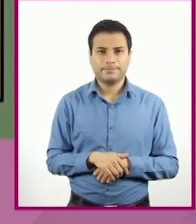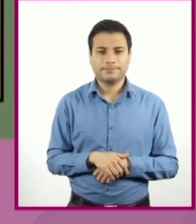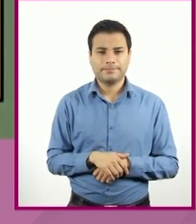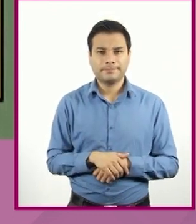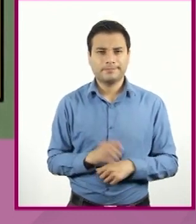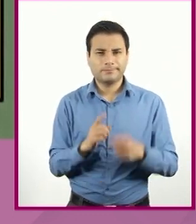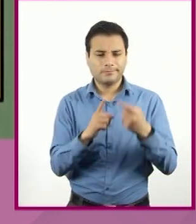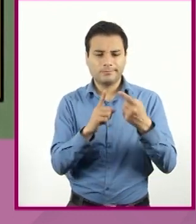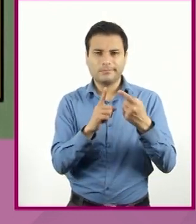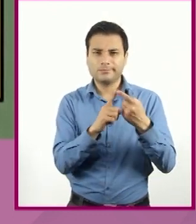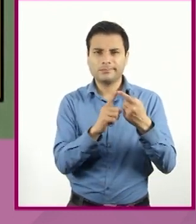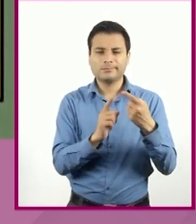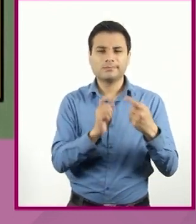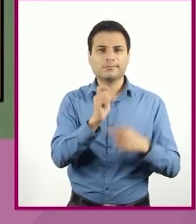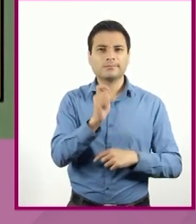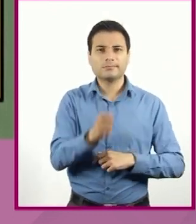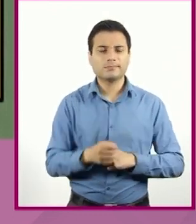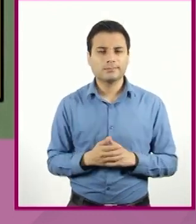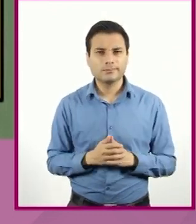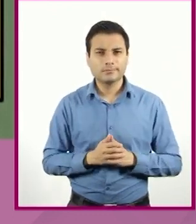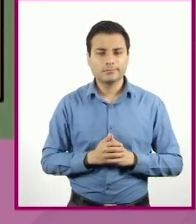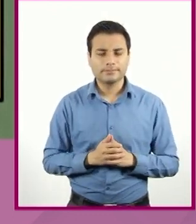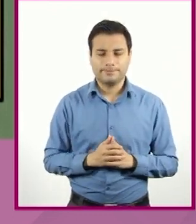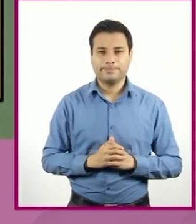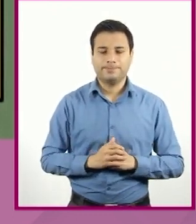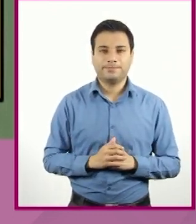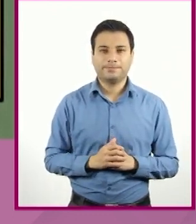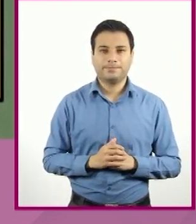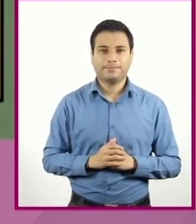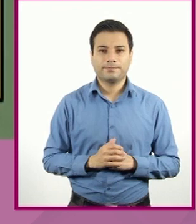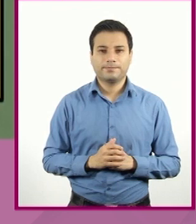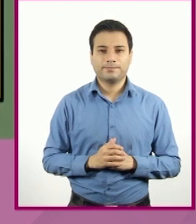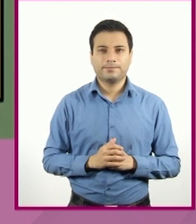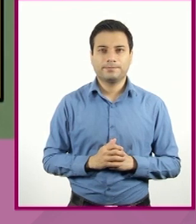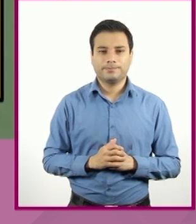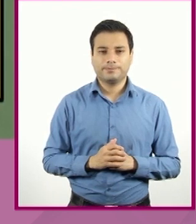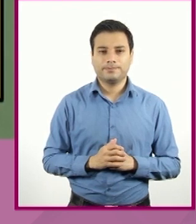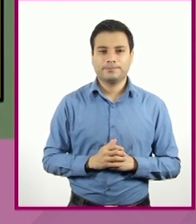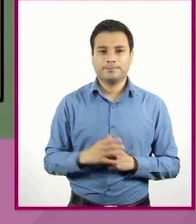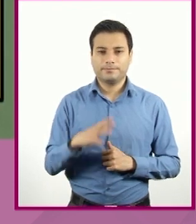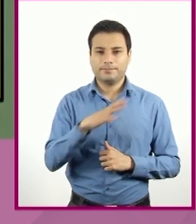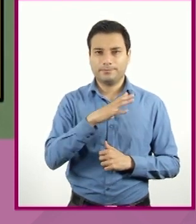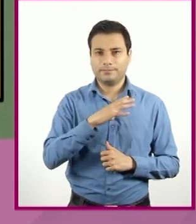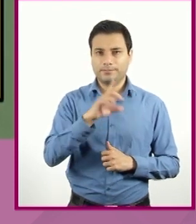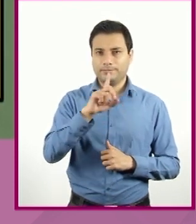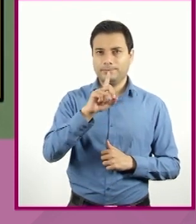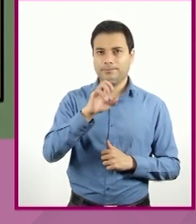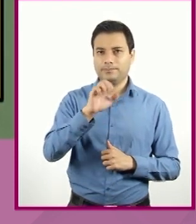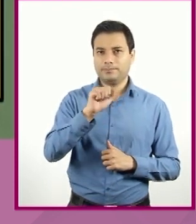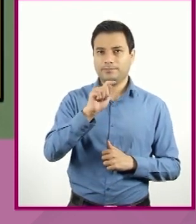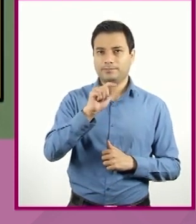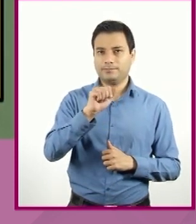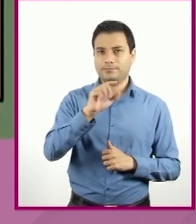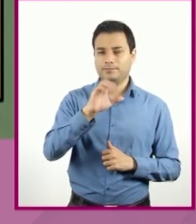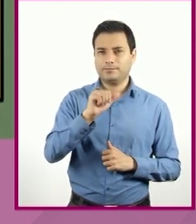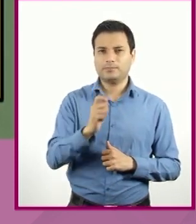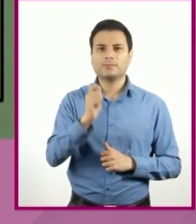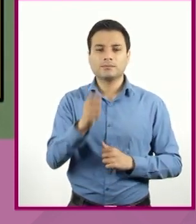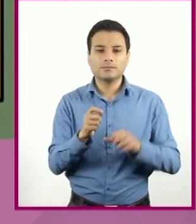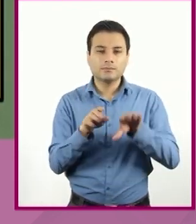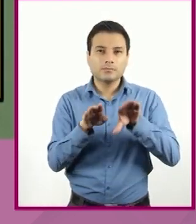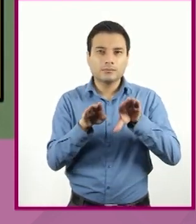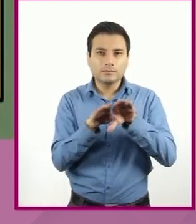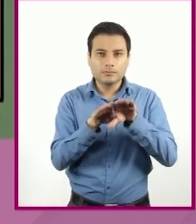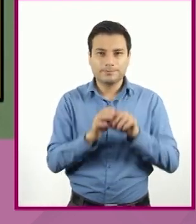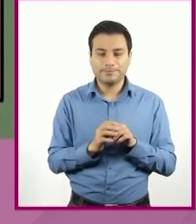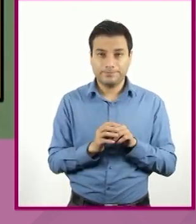citas directas o textuales tenemos las destacadas, que se presentan en una forma independientes